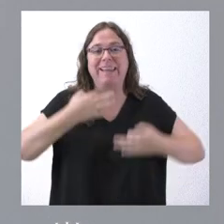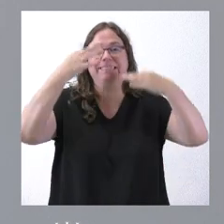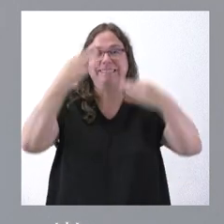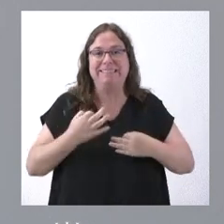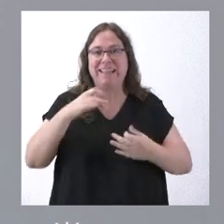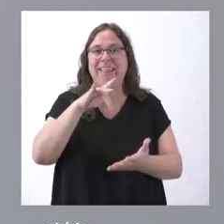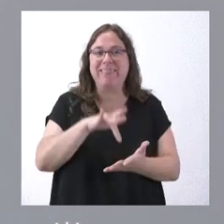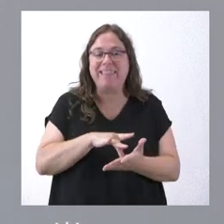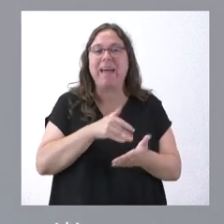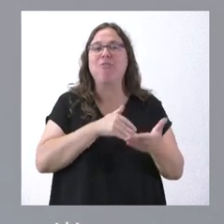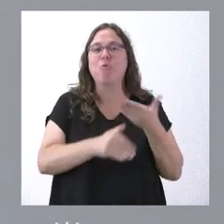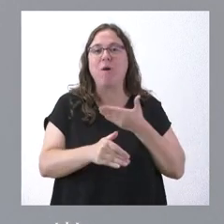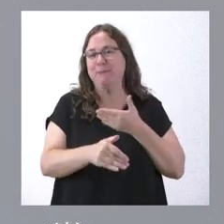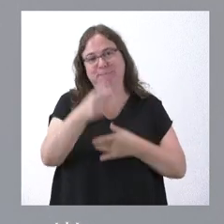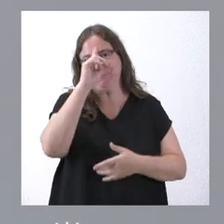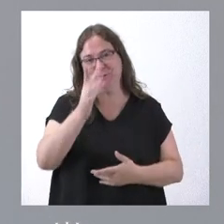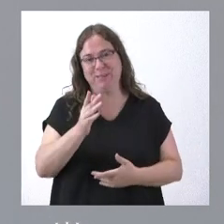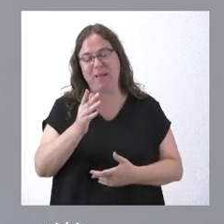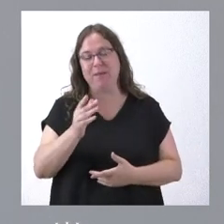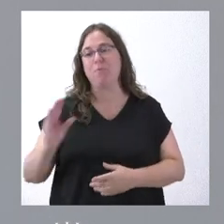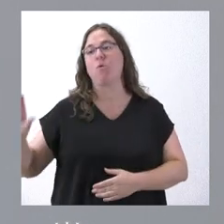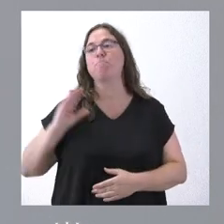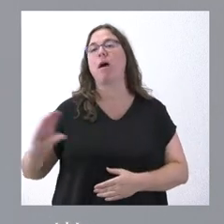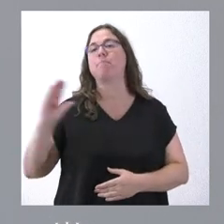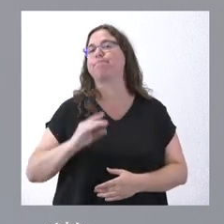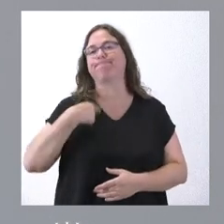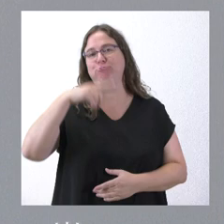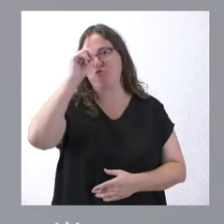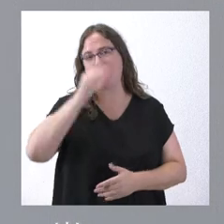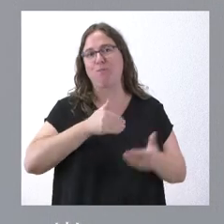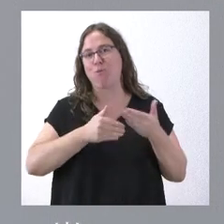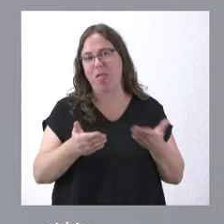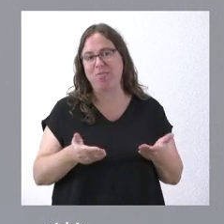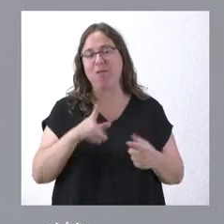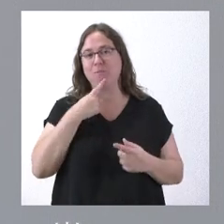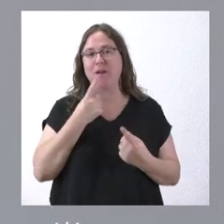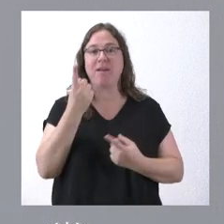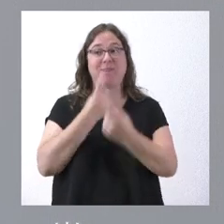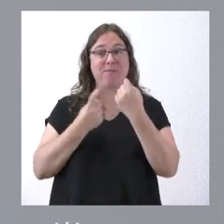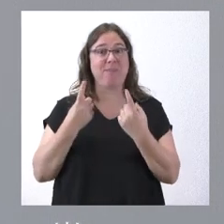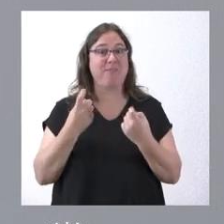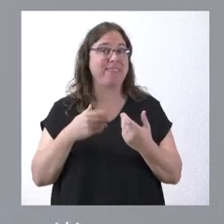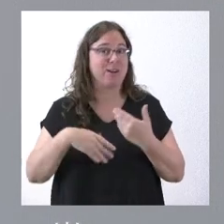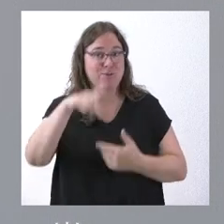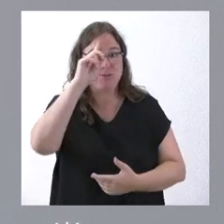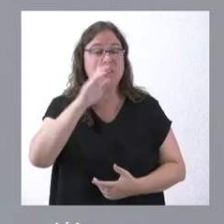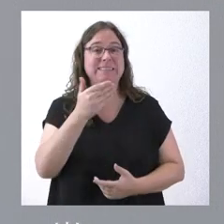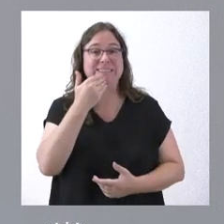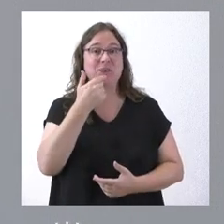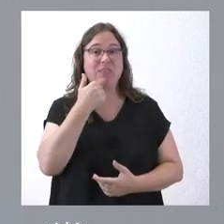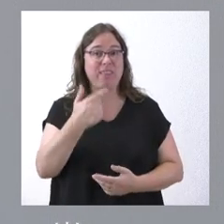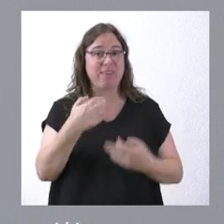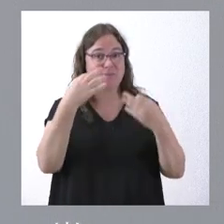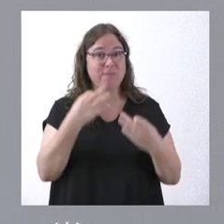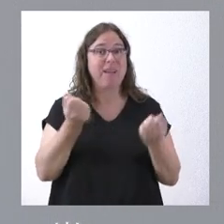en el que estemos en condiciones de conocer las entregas a cuenta y toda la información necesaria para esta cuestión. Ni siquiera estoy en condiciones de garantizar